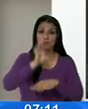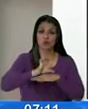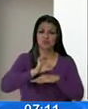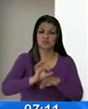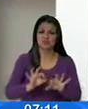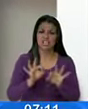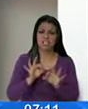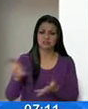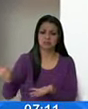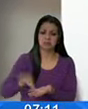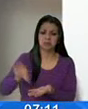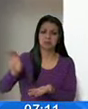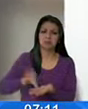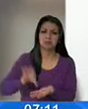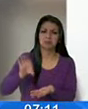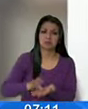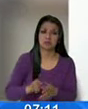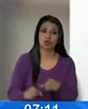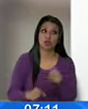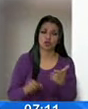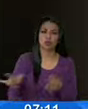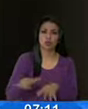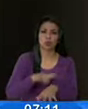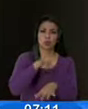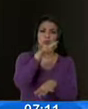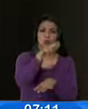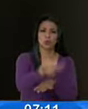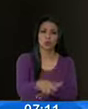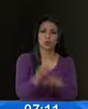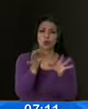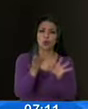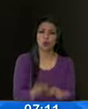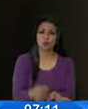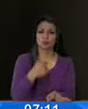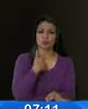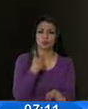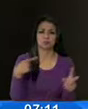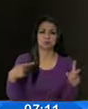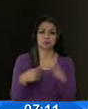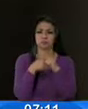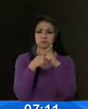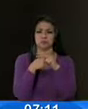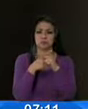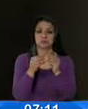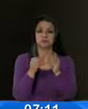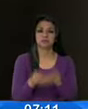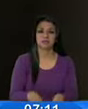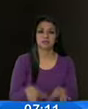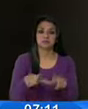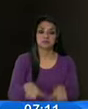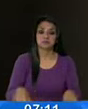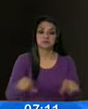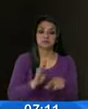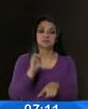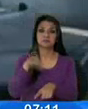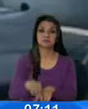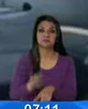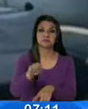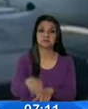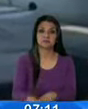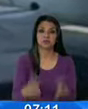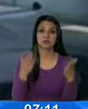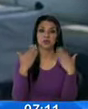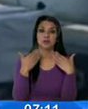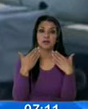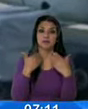para embarcarla en otros envíos aéreos, como la encontrada hace pocos días en el sector de Mapasingue en Guayaquil. Se